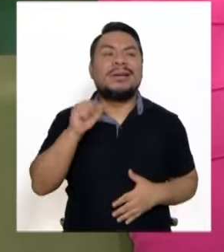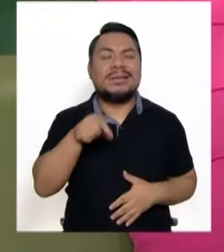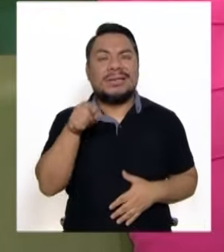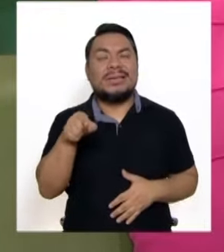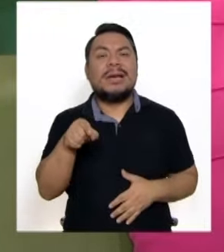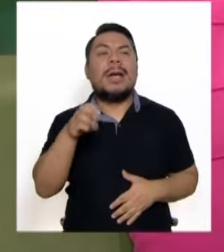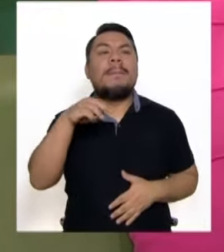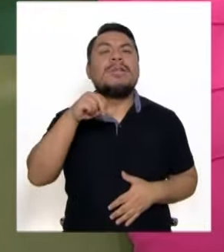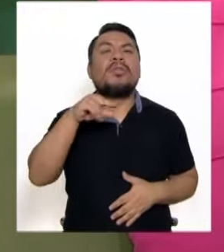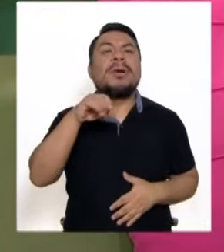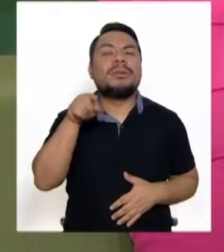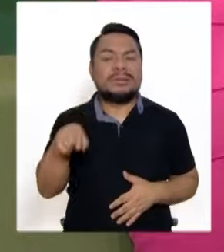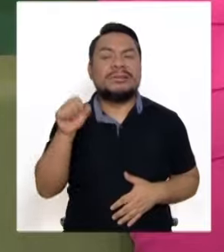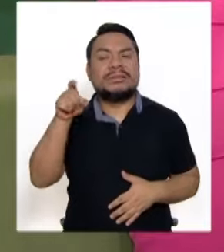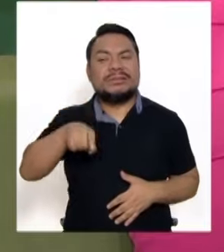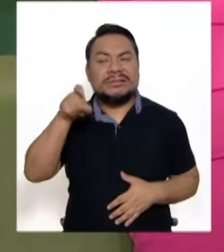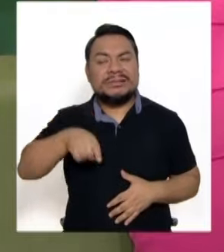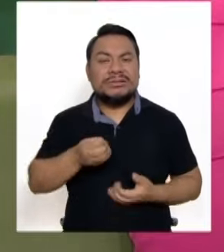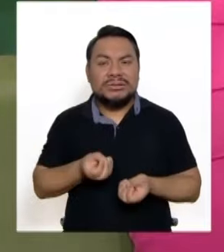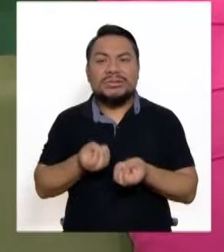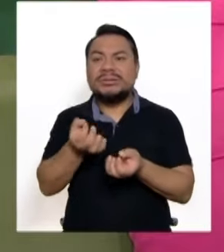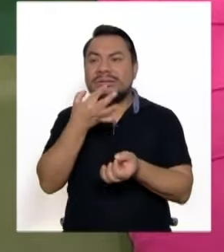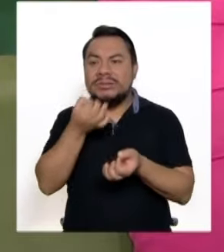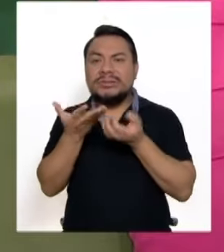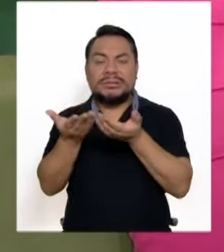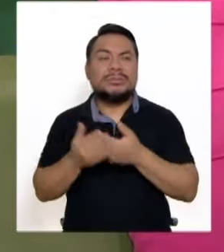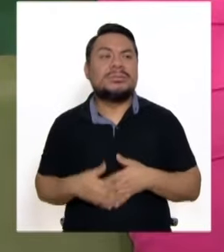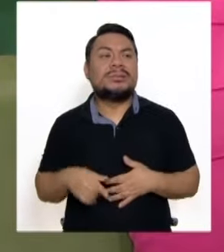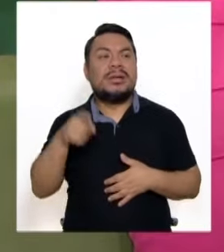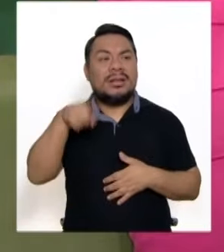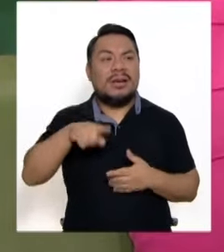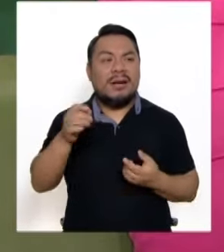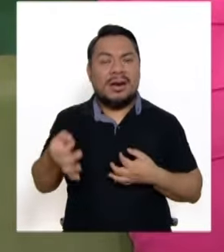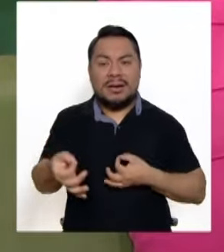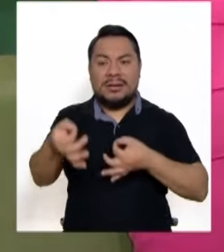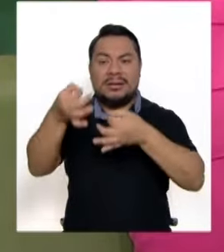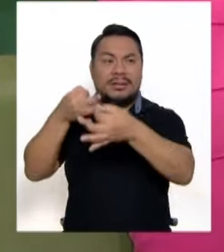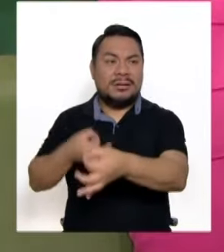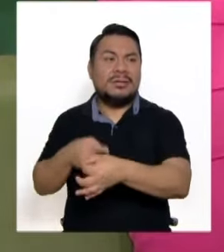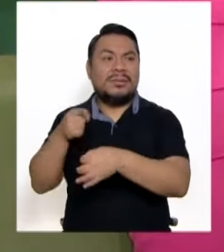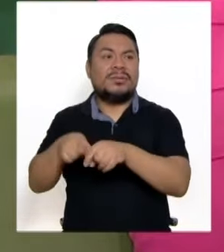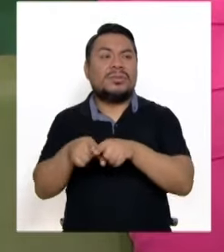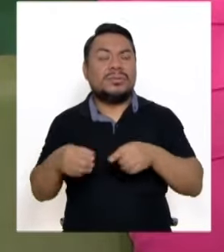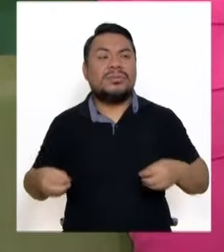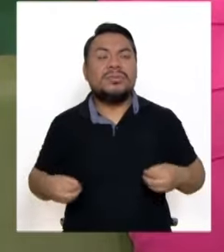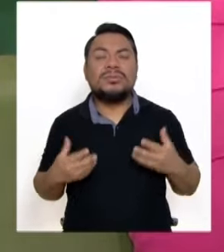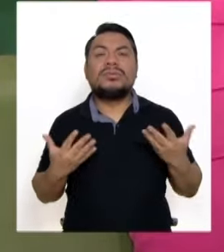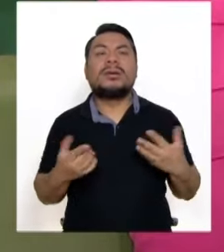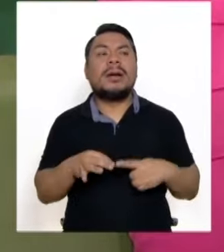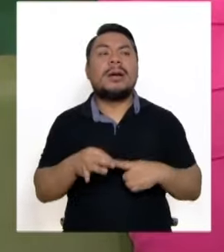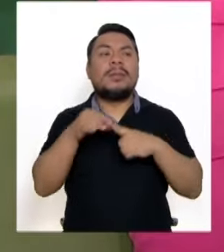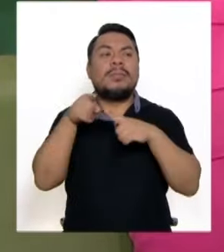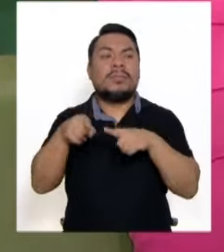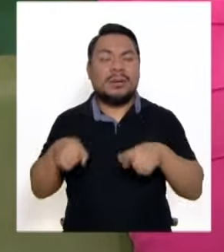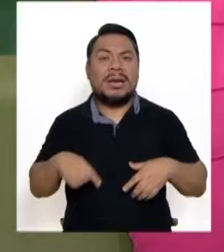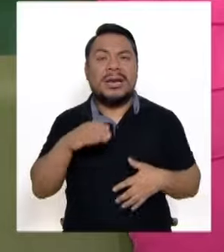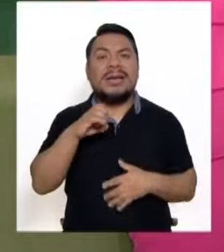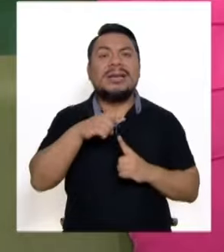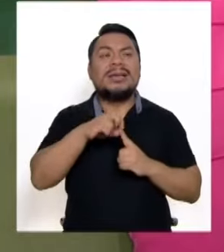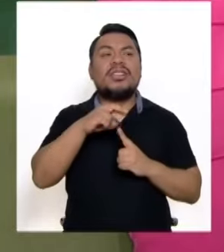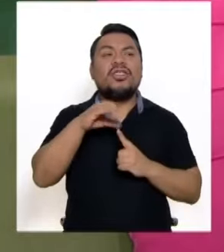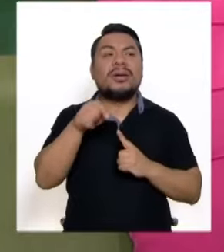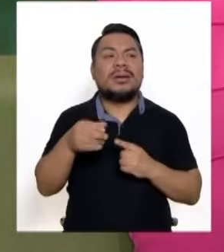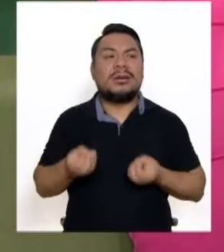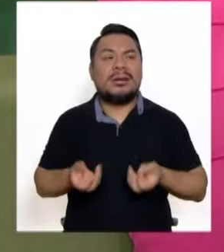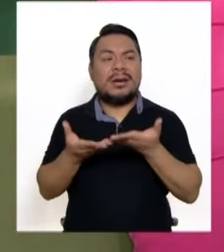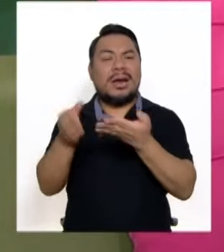todas maneras tratamiento, porque tenemos que reemplazar, sustituir sus hormonas, especialmente sus estrógenos, que es lo